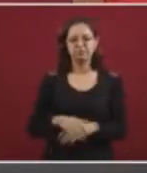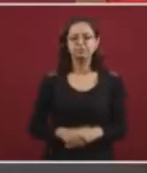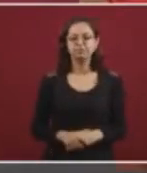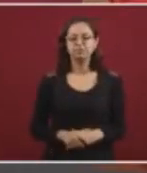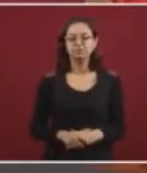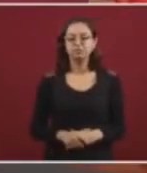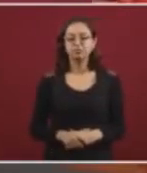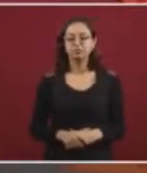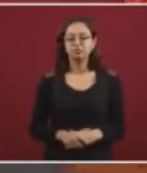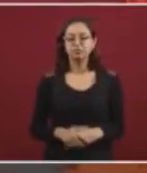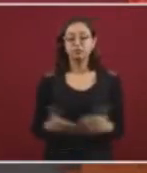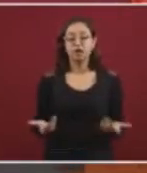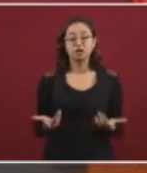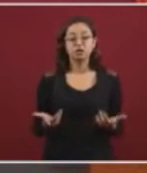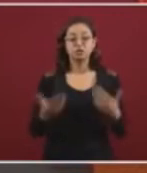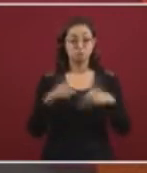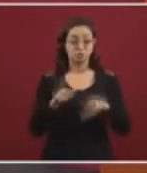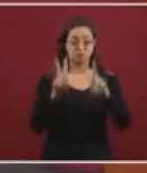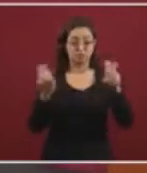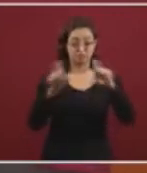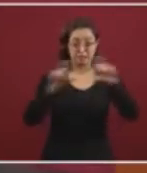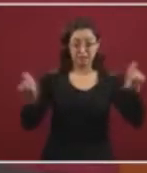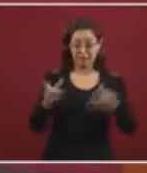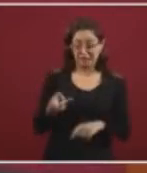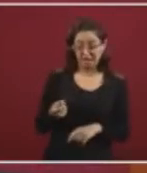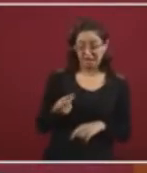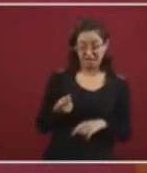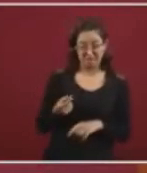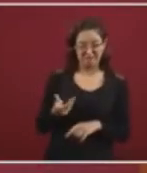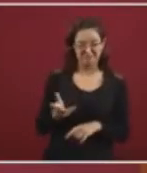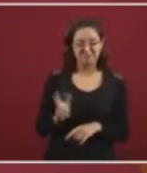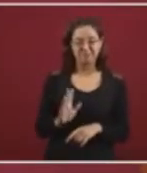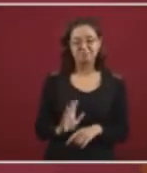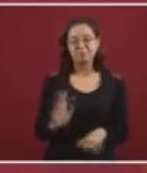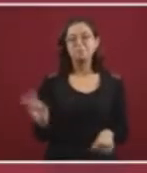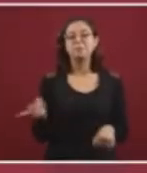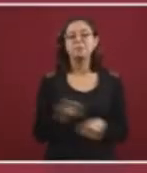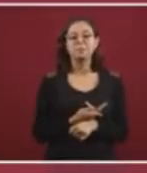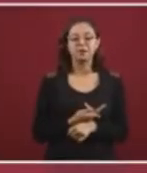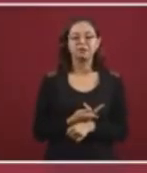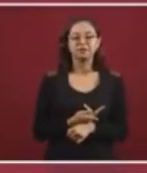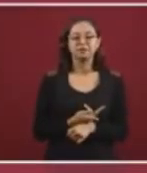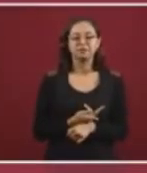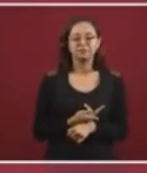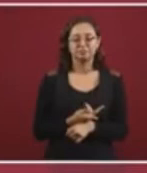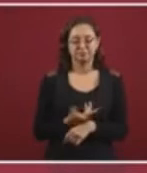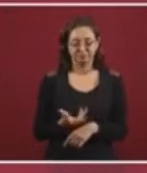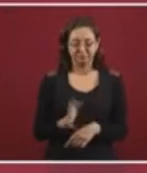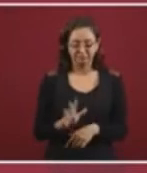la frase esa, corresponde a lo que sucedió después del triunfo